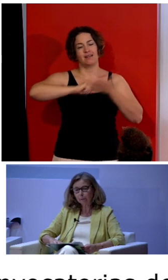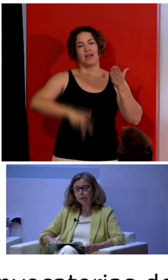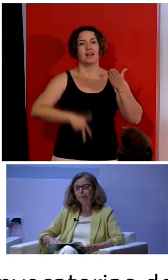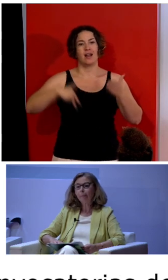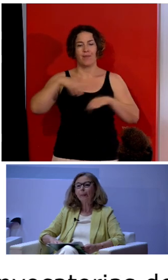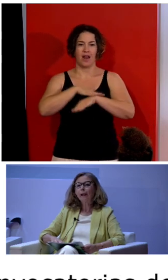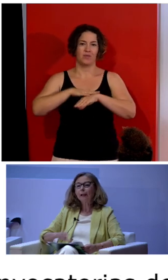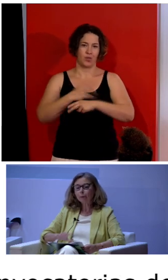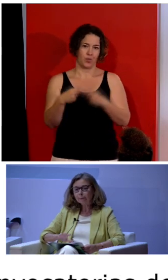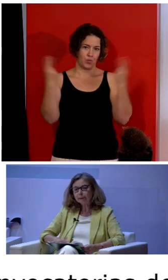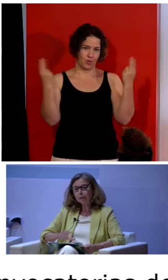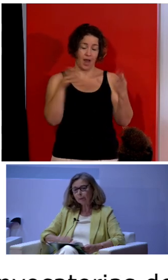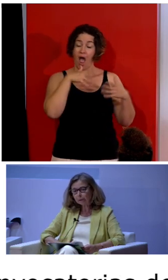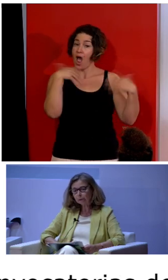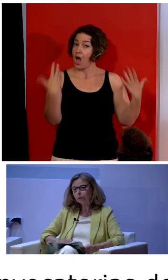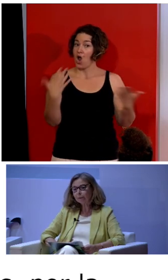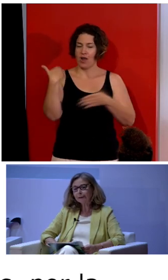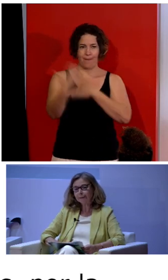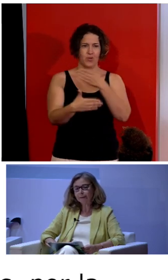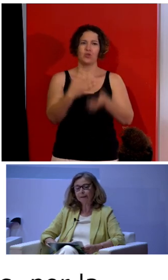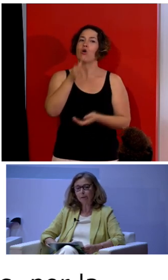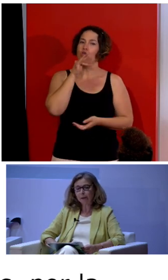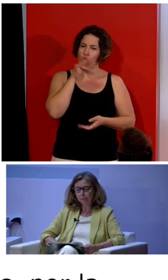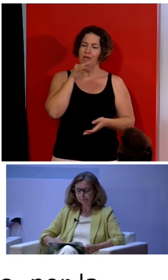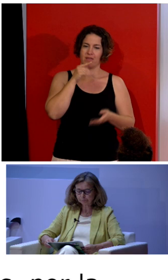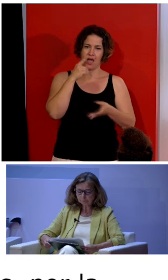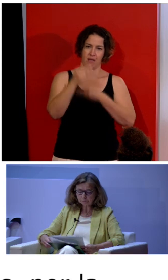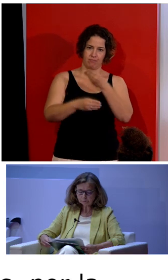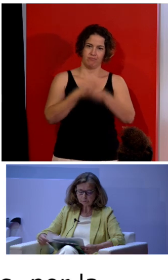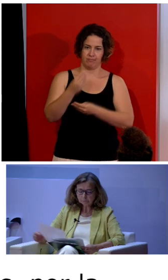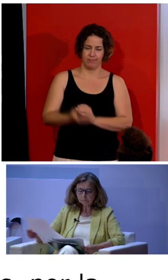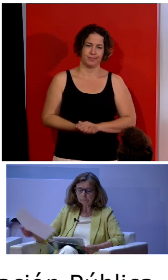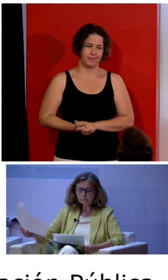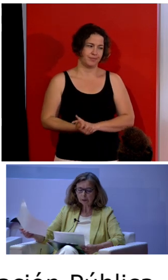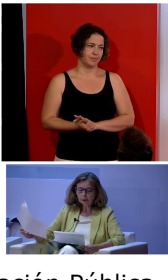Administración Pública. Actualmente estos procesos todavía se están desarrollando.